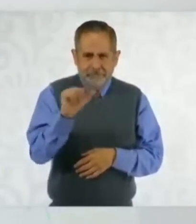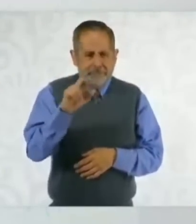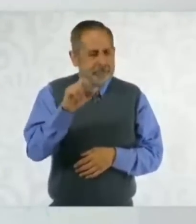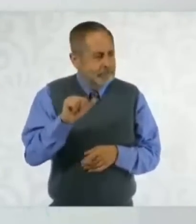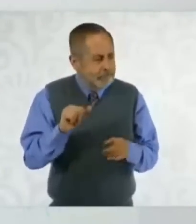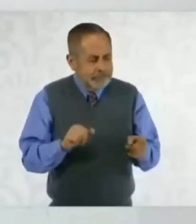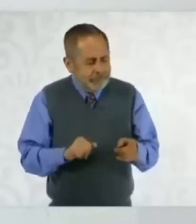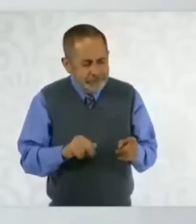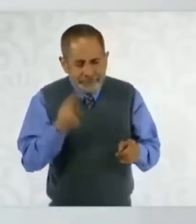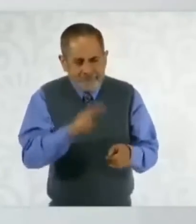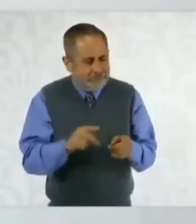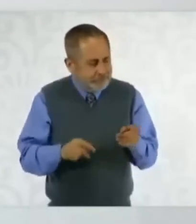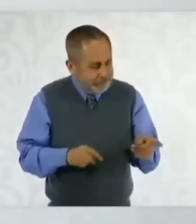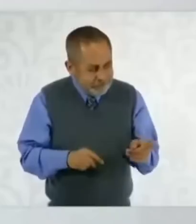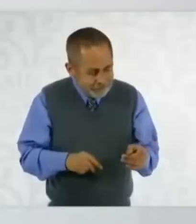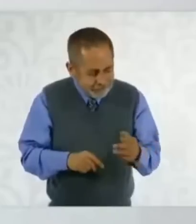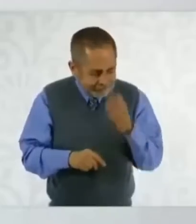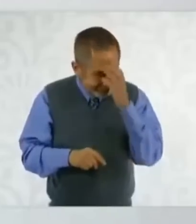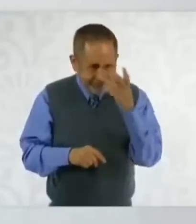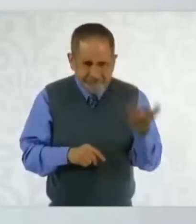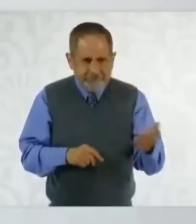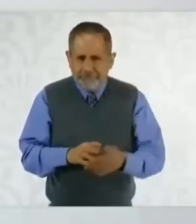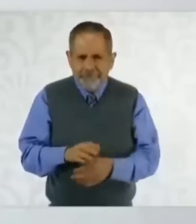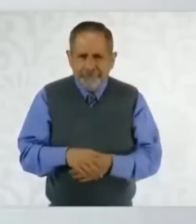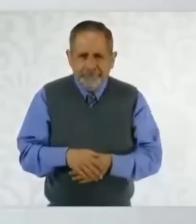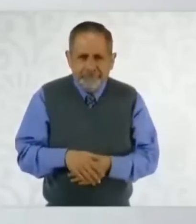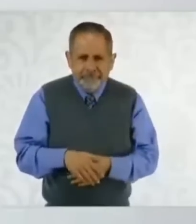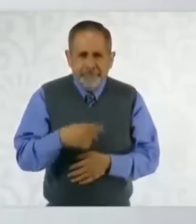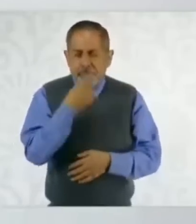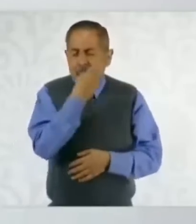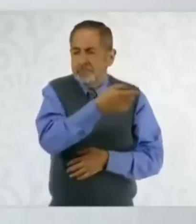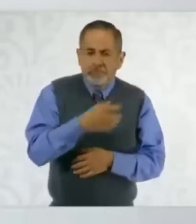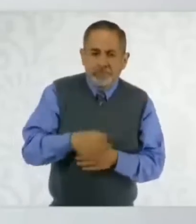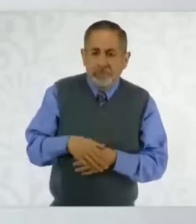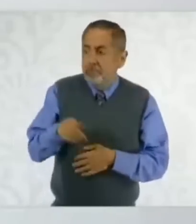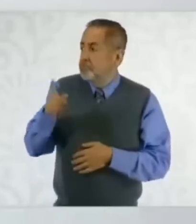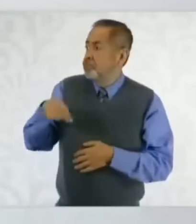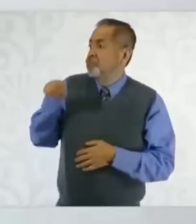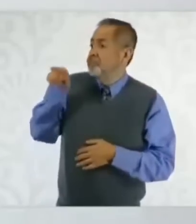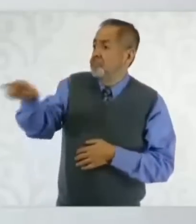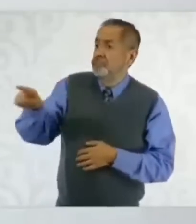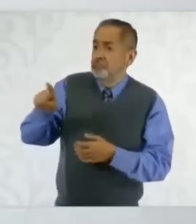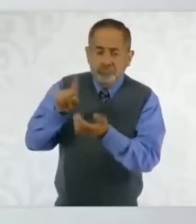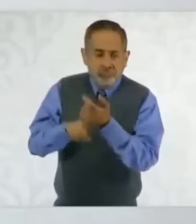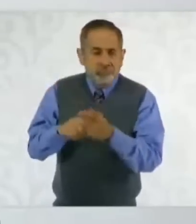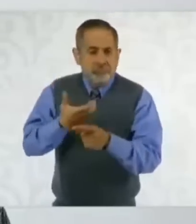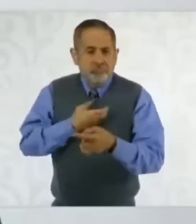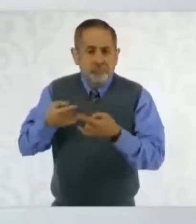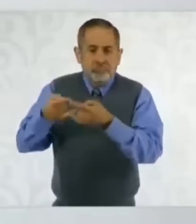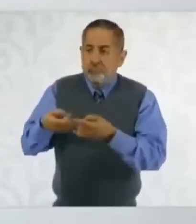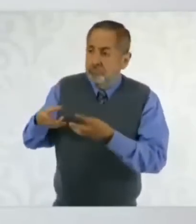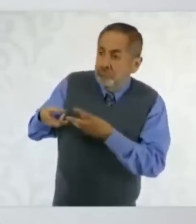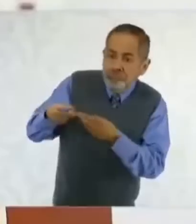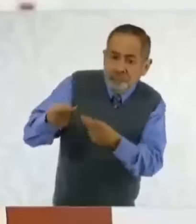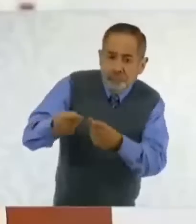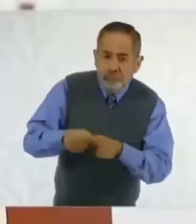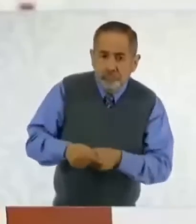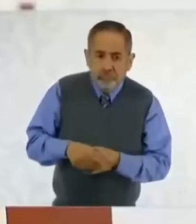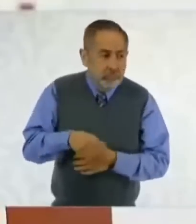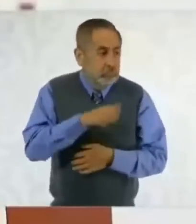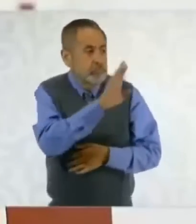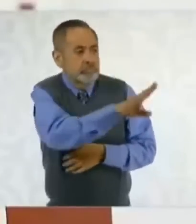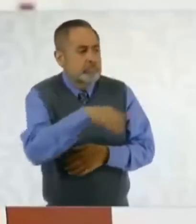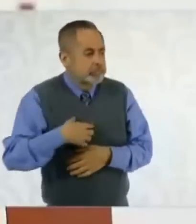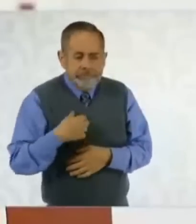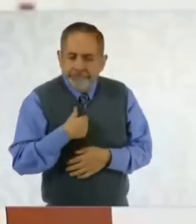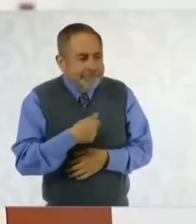de verdad es diciendo que cuánto se gastaba en Palacio Nacional para… Yo para empezar todavía no vivo en Palacio